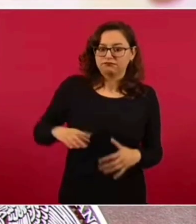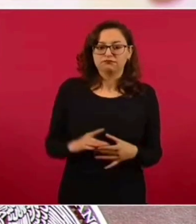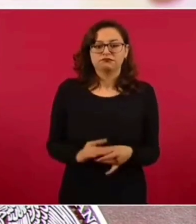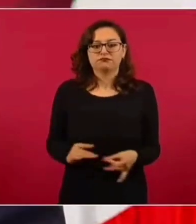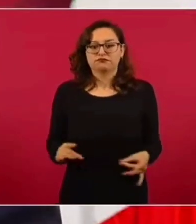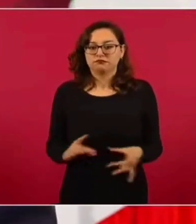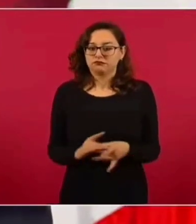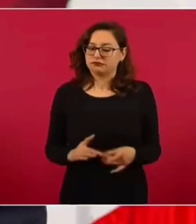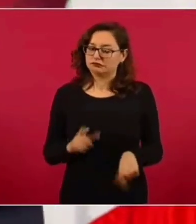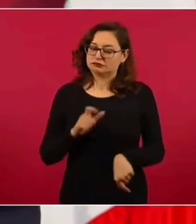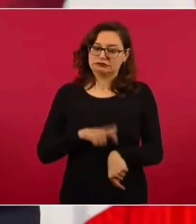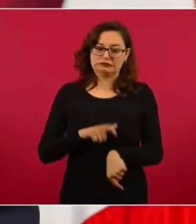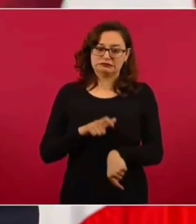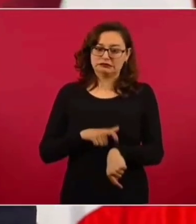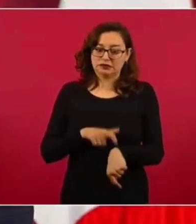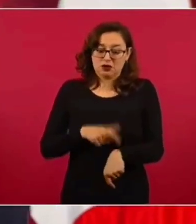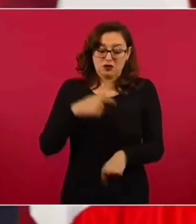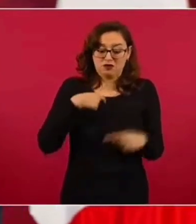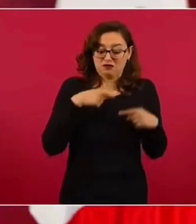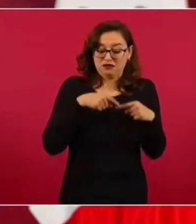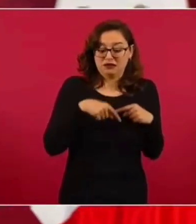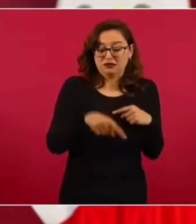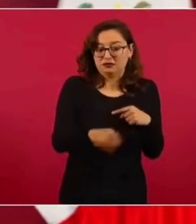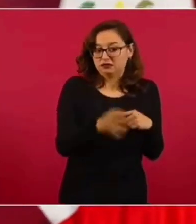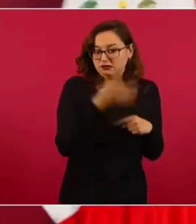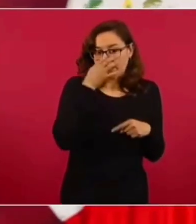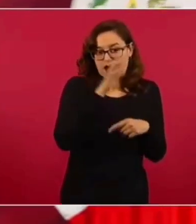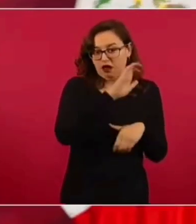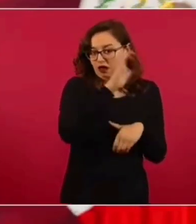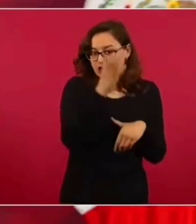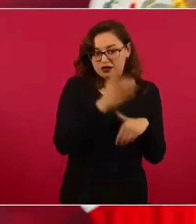el tiempo para terminar aquí y